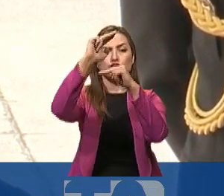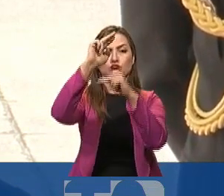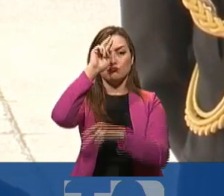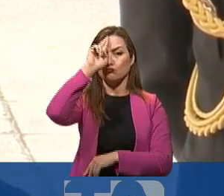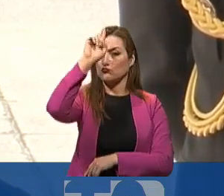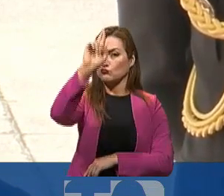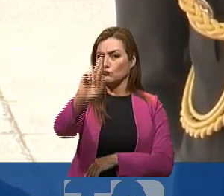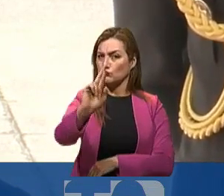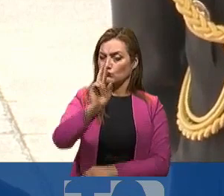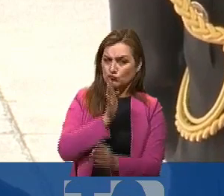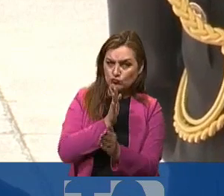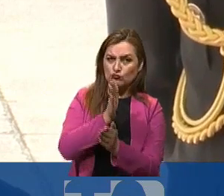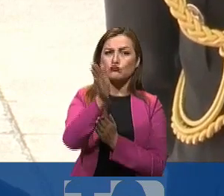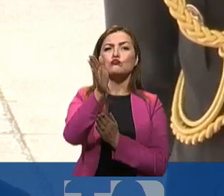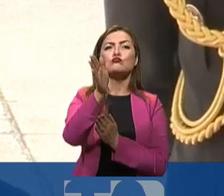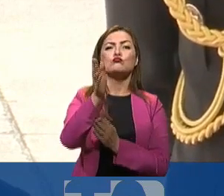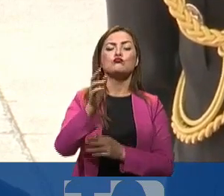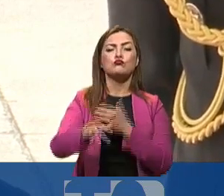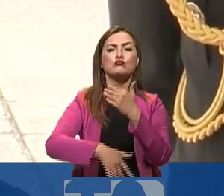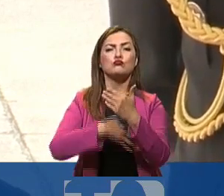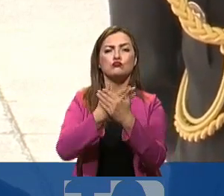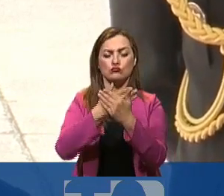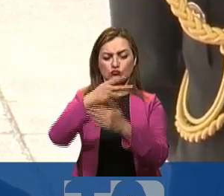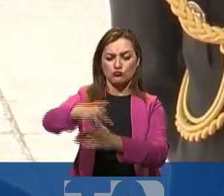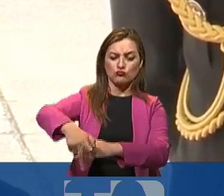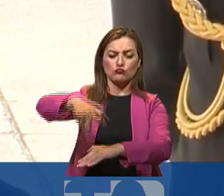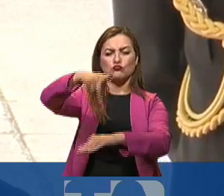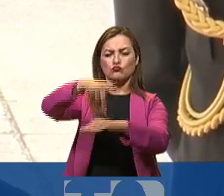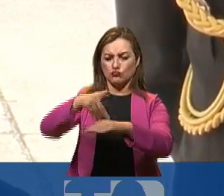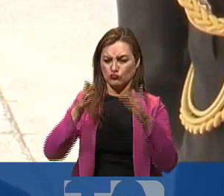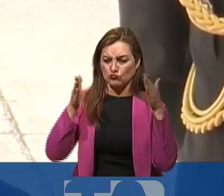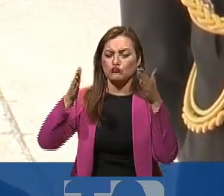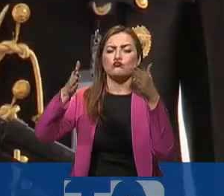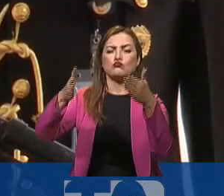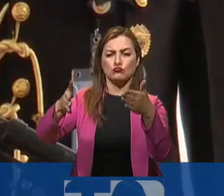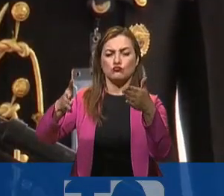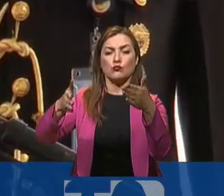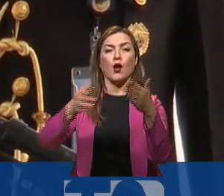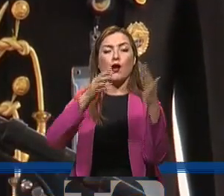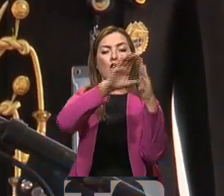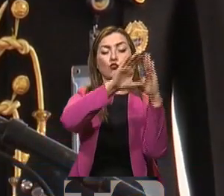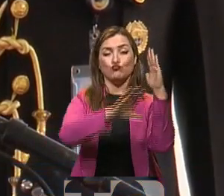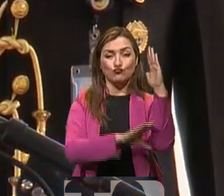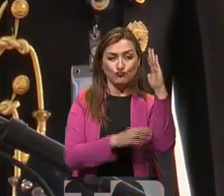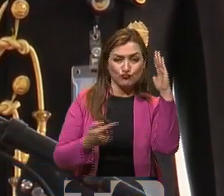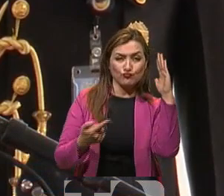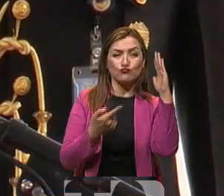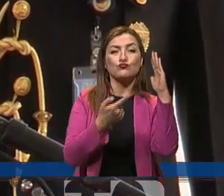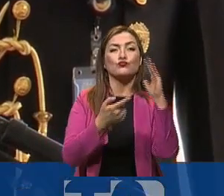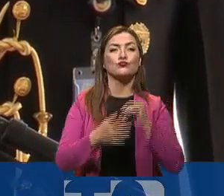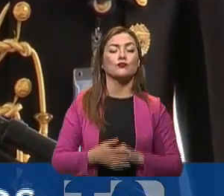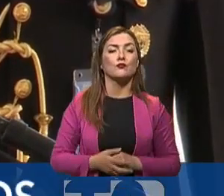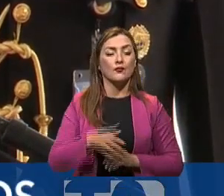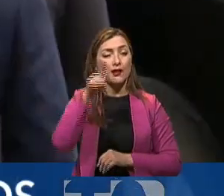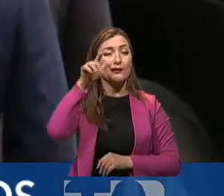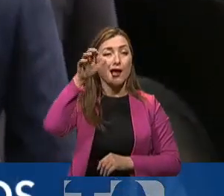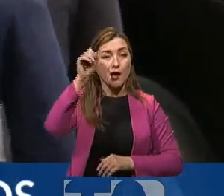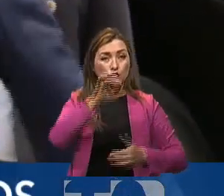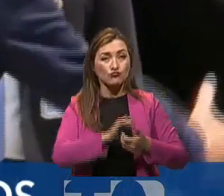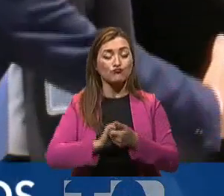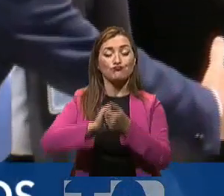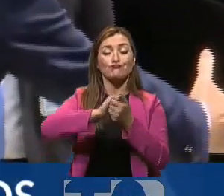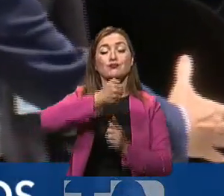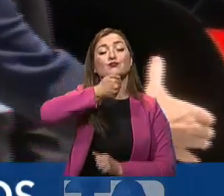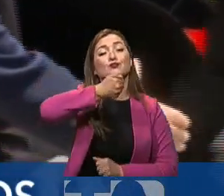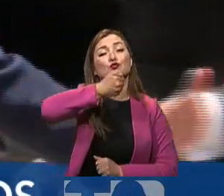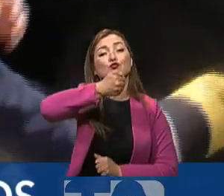lealtad, entrega y profesionalismo a las misiones constitucionales. Lasso finalmente se solidarizó con los medios y